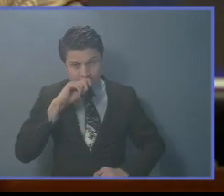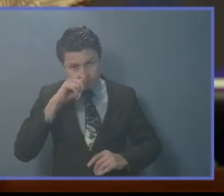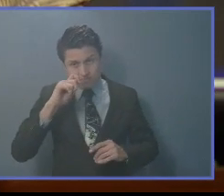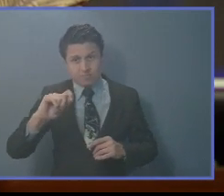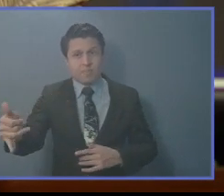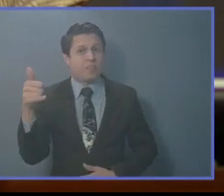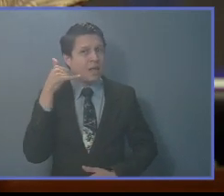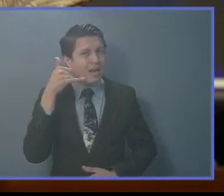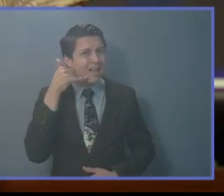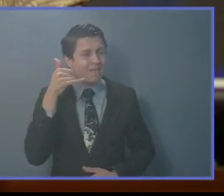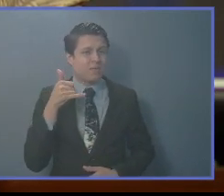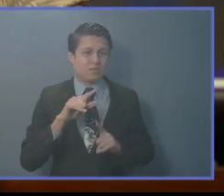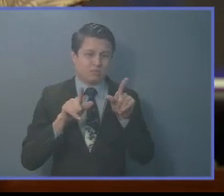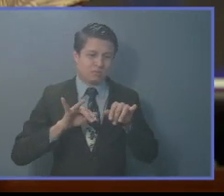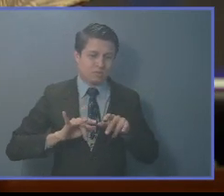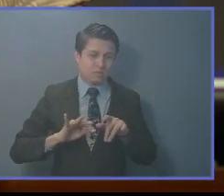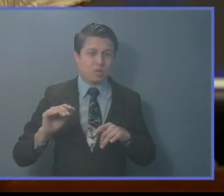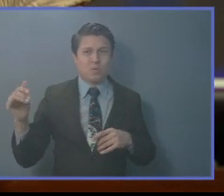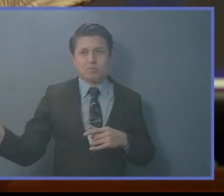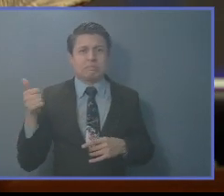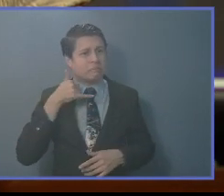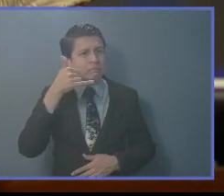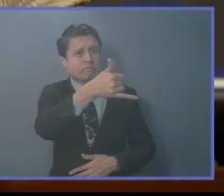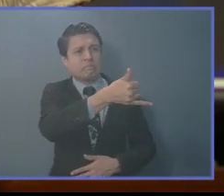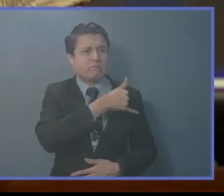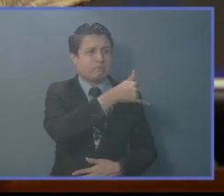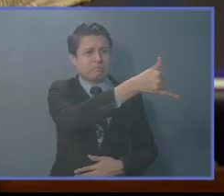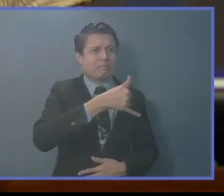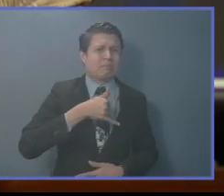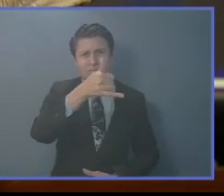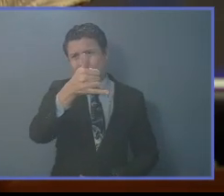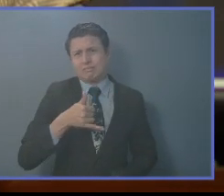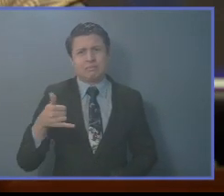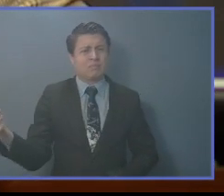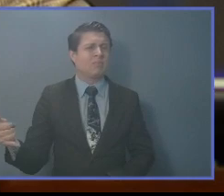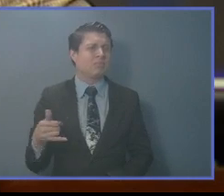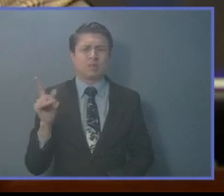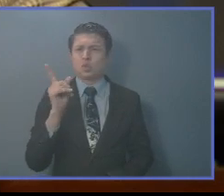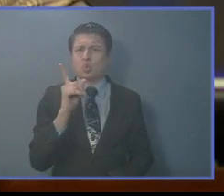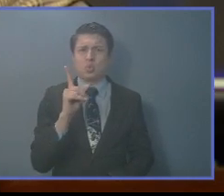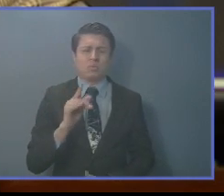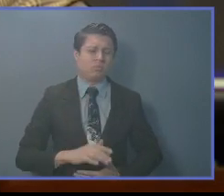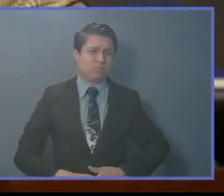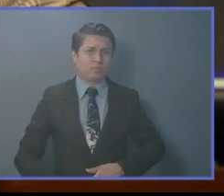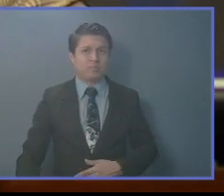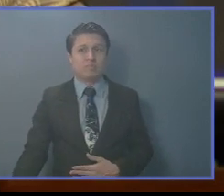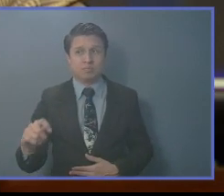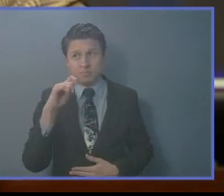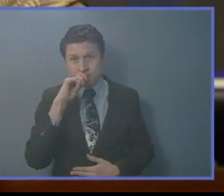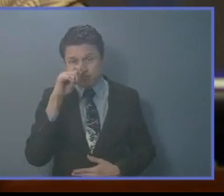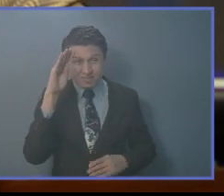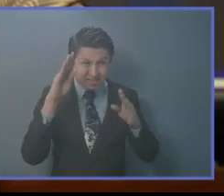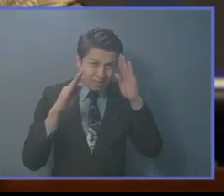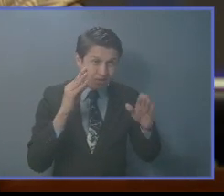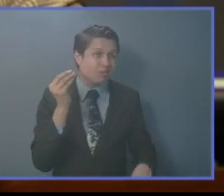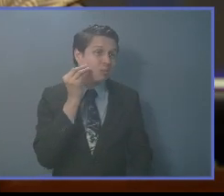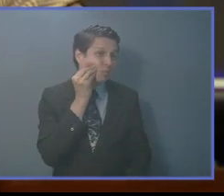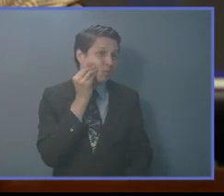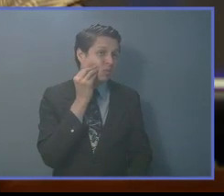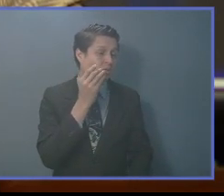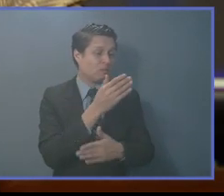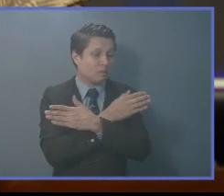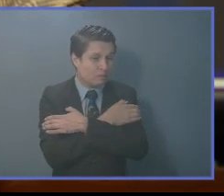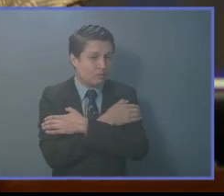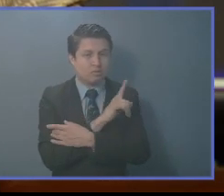teléfono, escritorios, oficinas u otras herramientas y equipos de trabajo con compañeros de labores. 7. Evitar saludar a las personas mediante